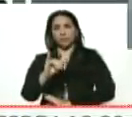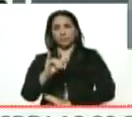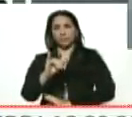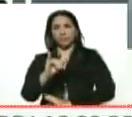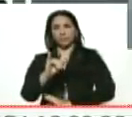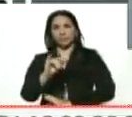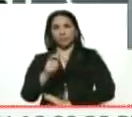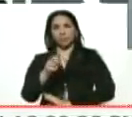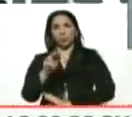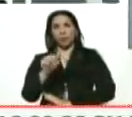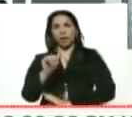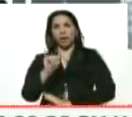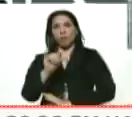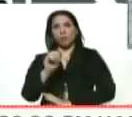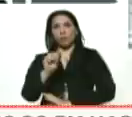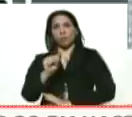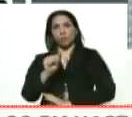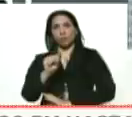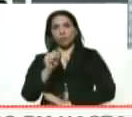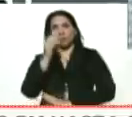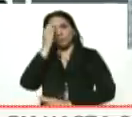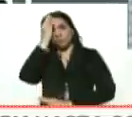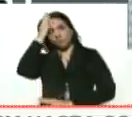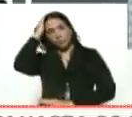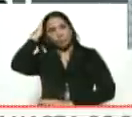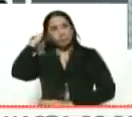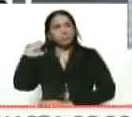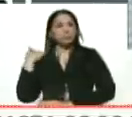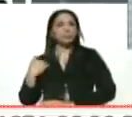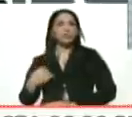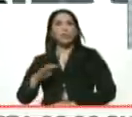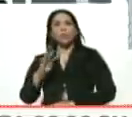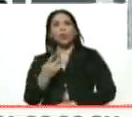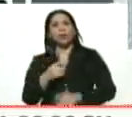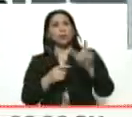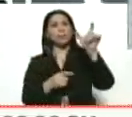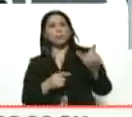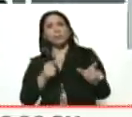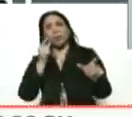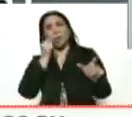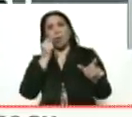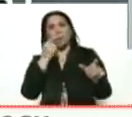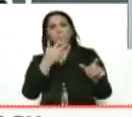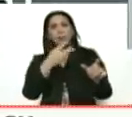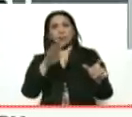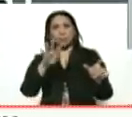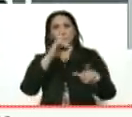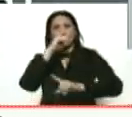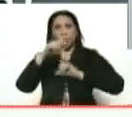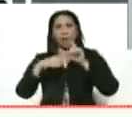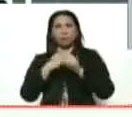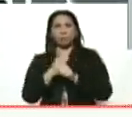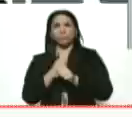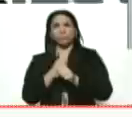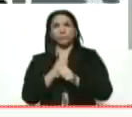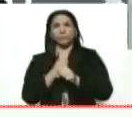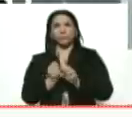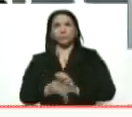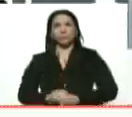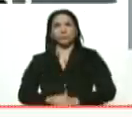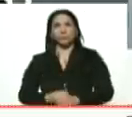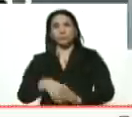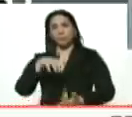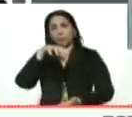Los Guayos. El cuarto caso importado es un hombre de 34 años de edad, del